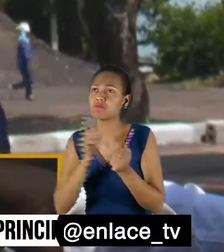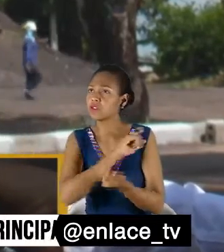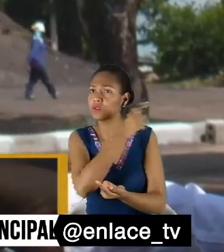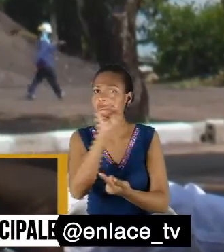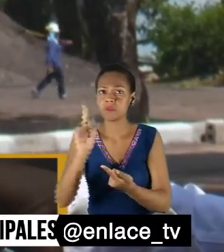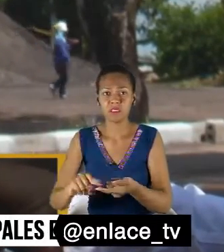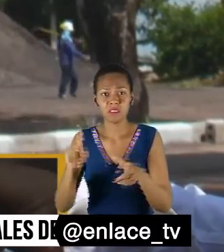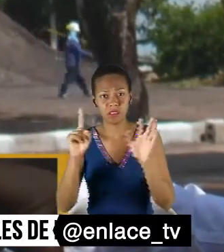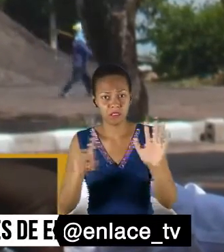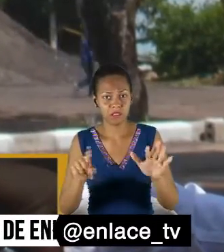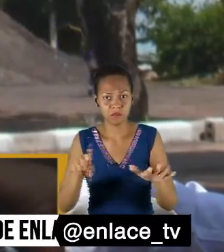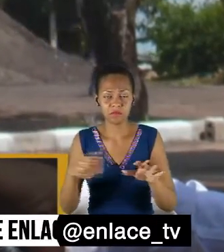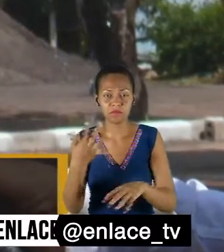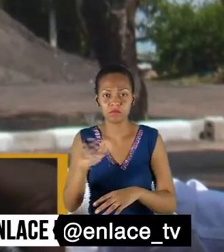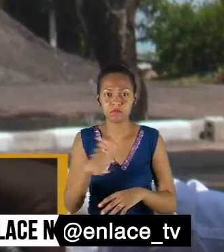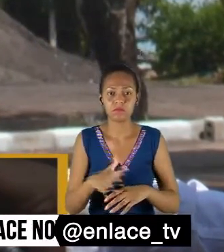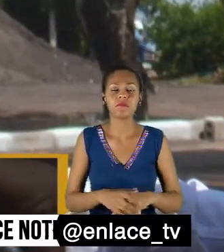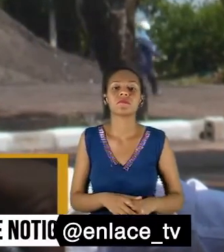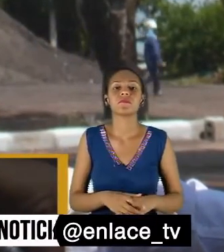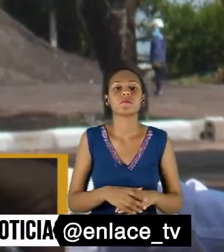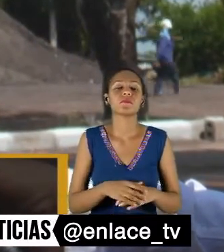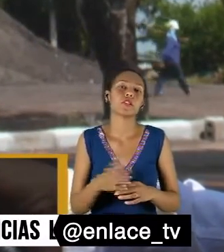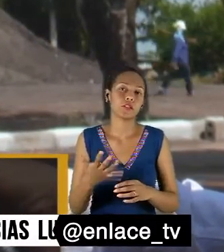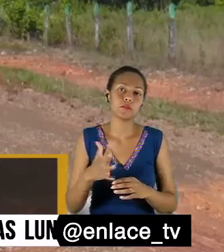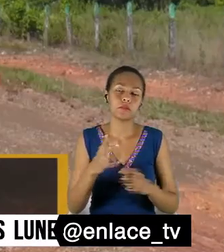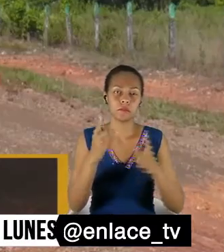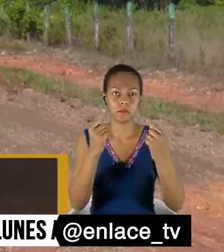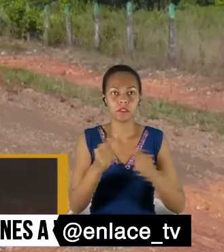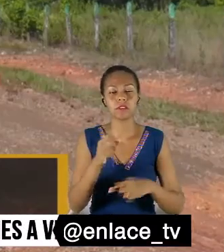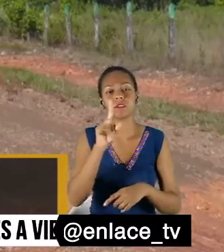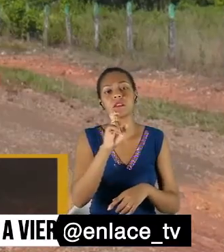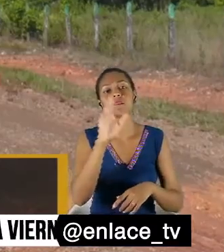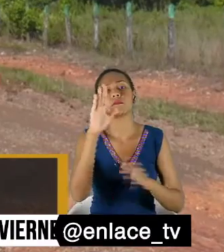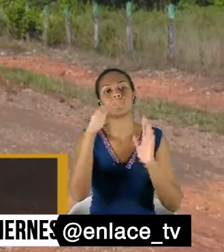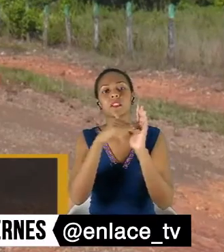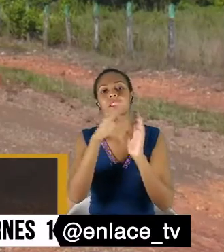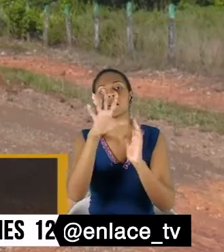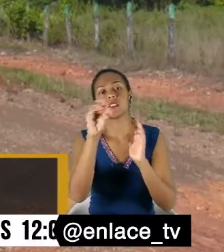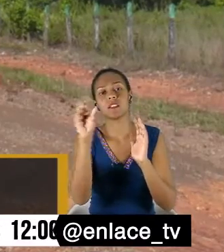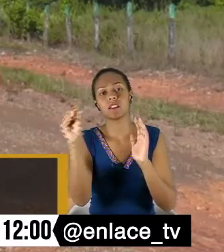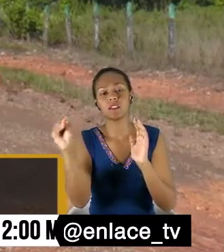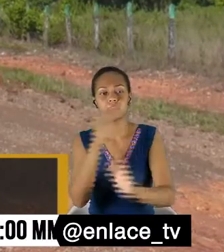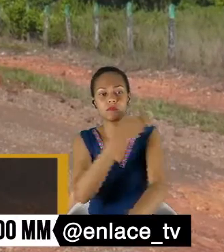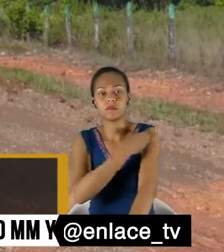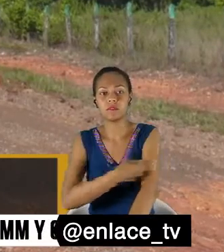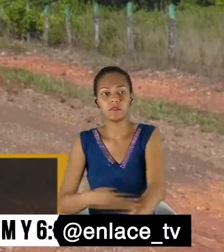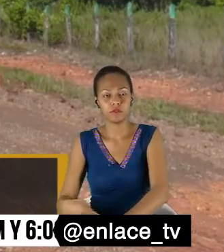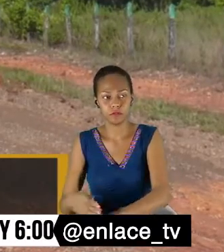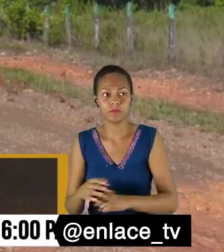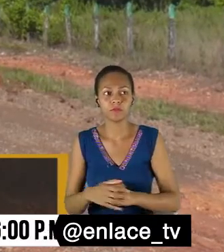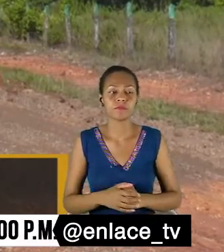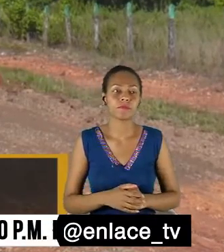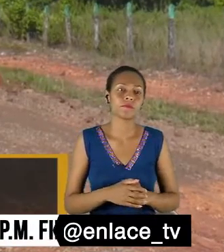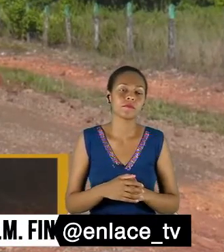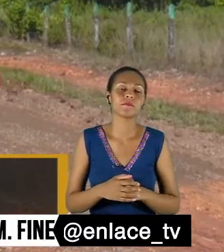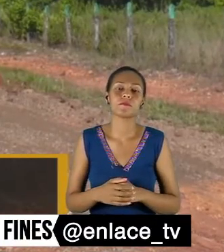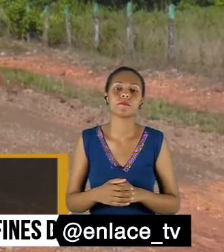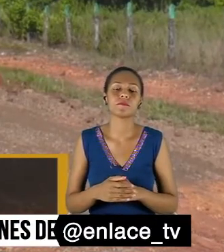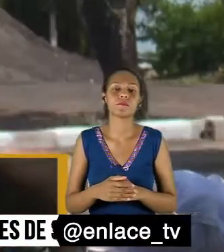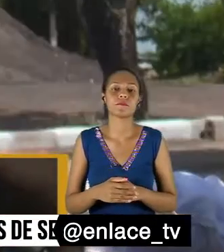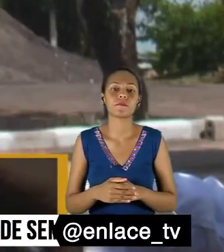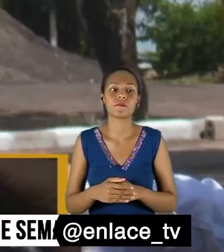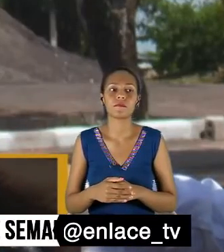y vale, como le comenté, 6.500 millones la construcción, y lo que es la interventoría, 500 millones de pesos.